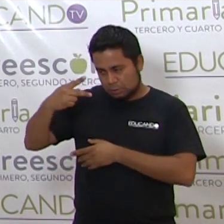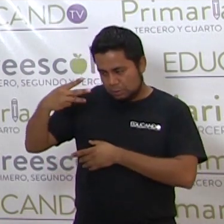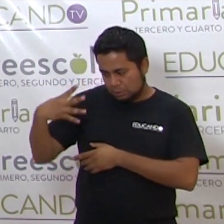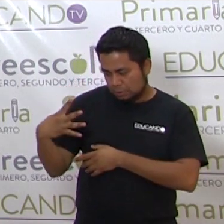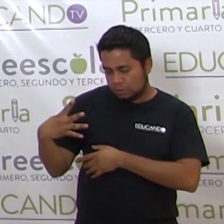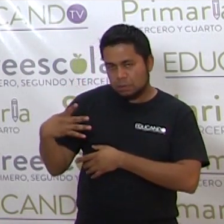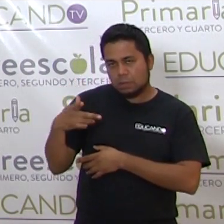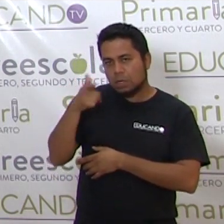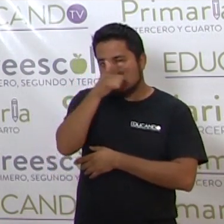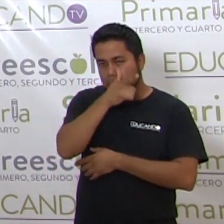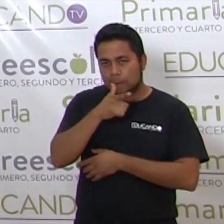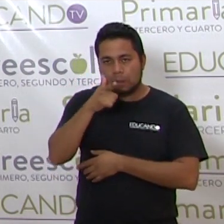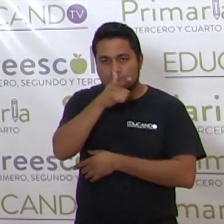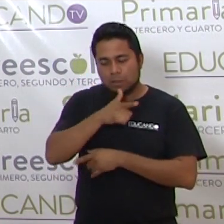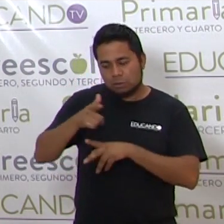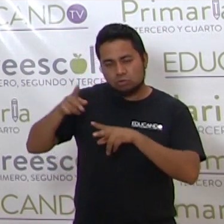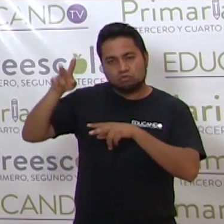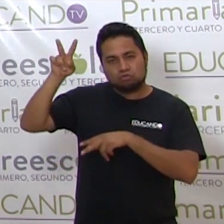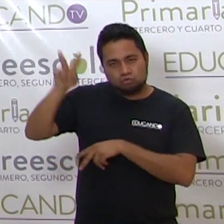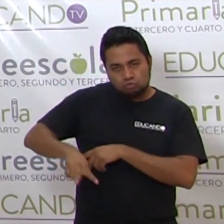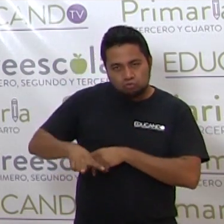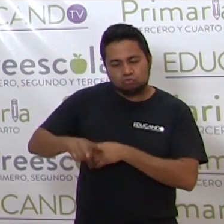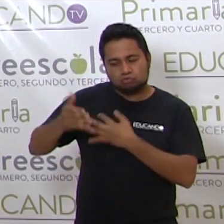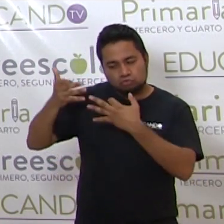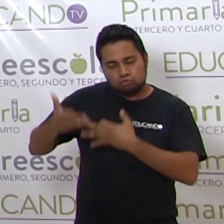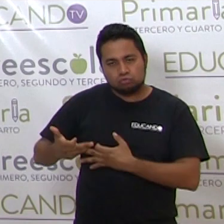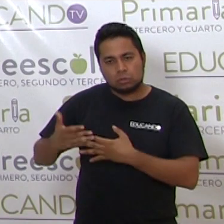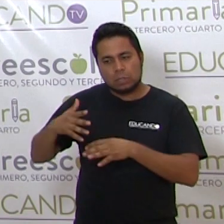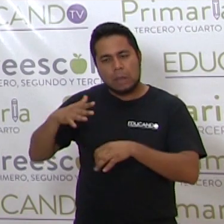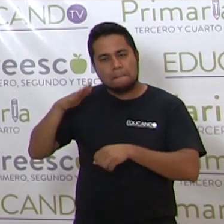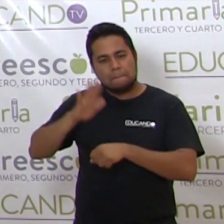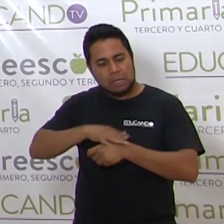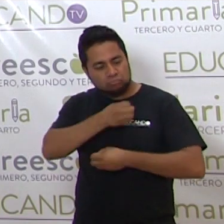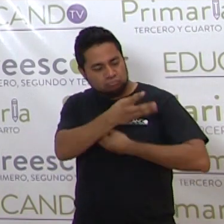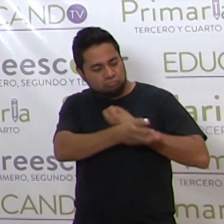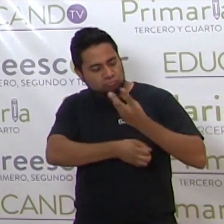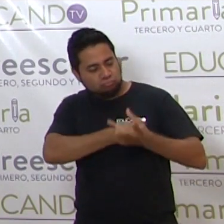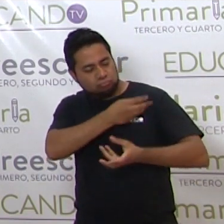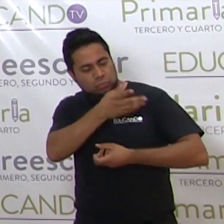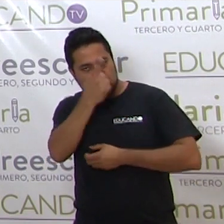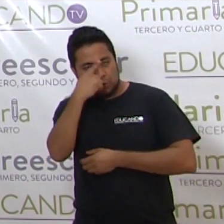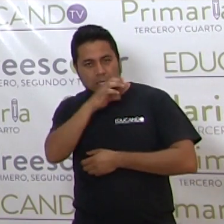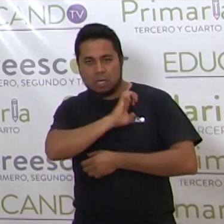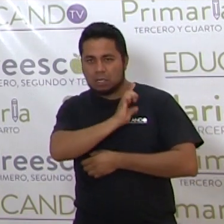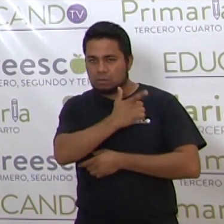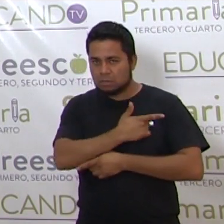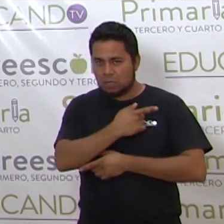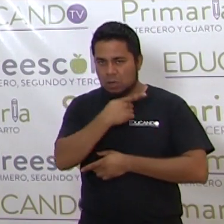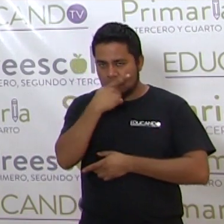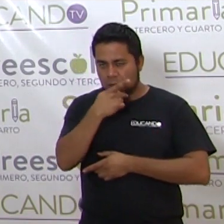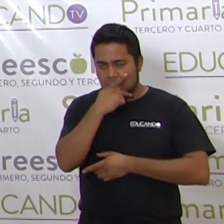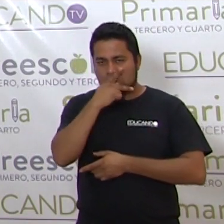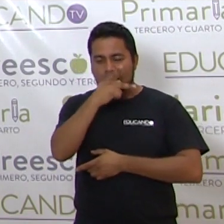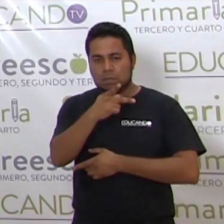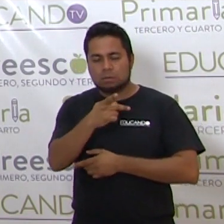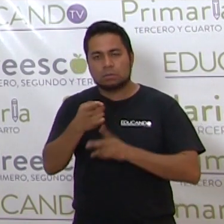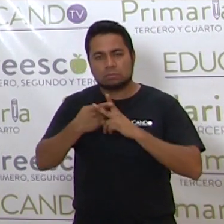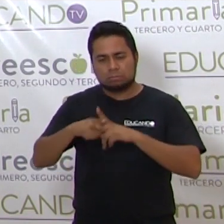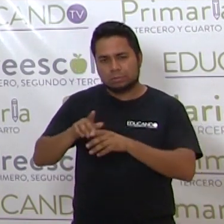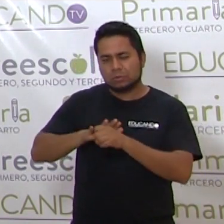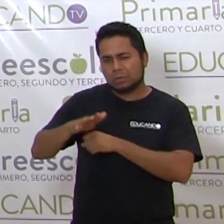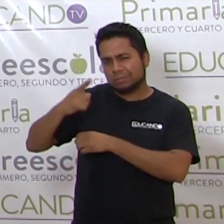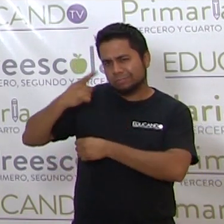originarias que han hecho más contribuciones al español entonces empezamos cuál es la